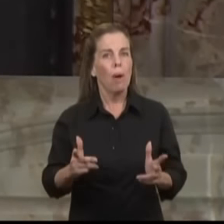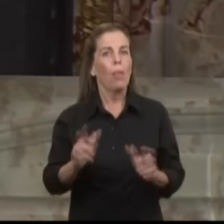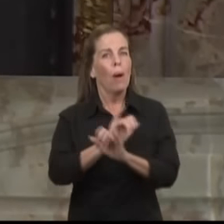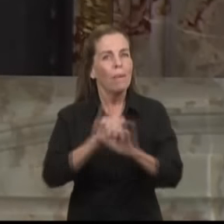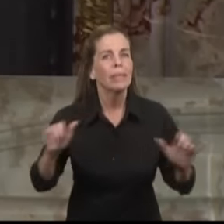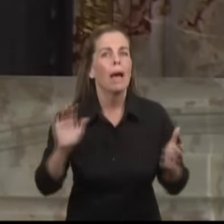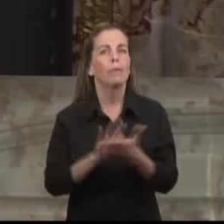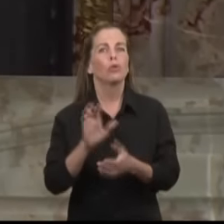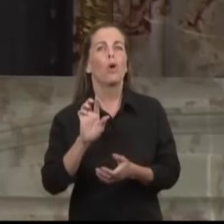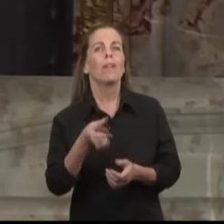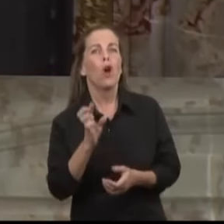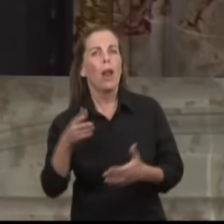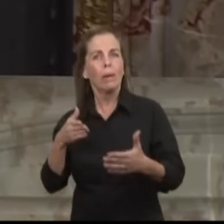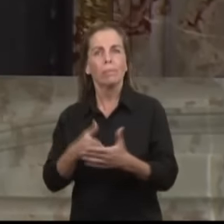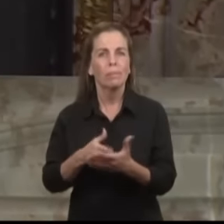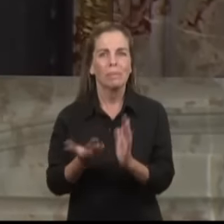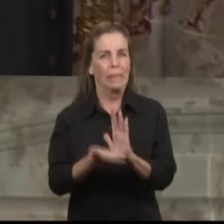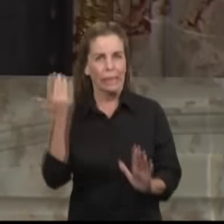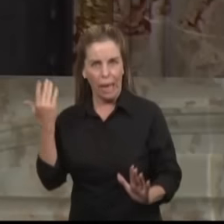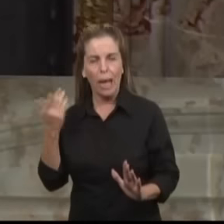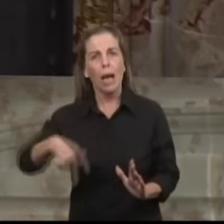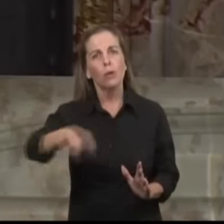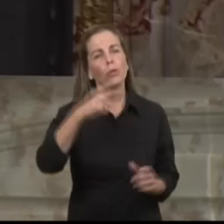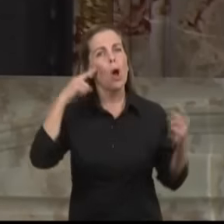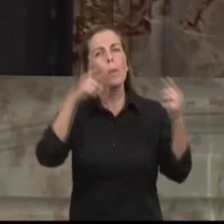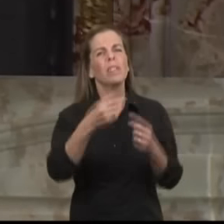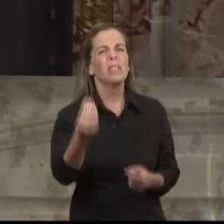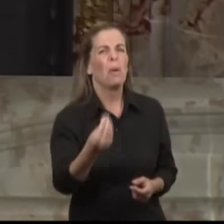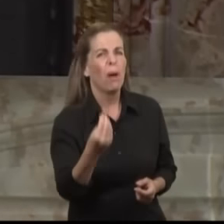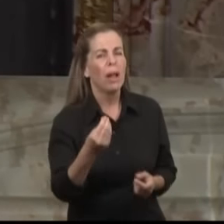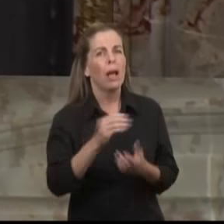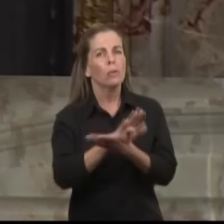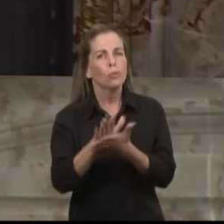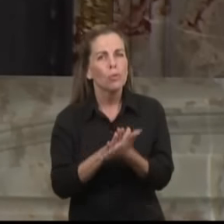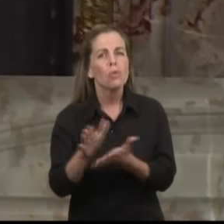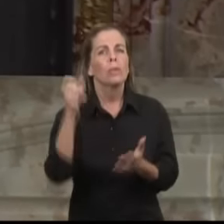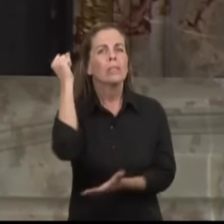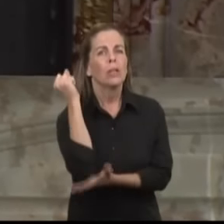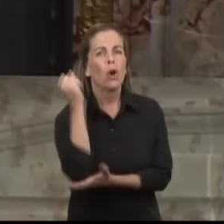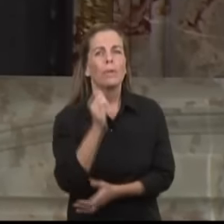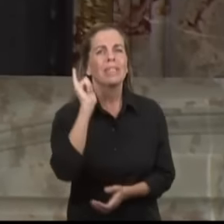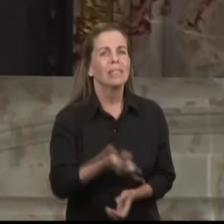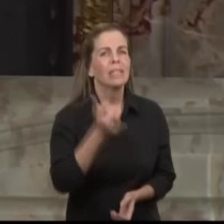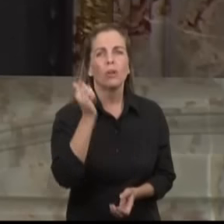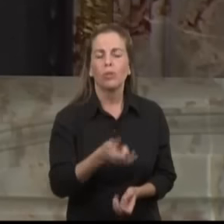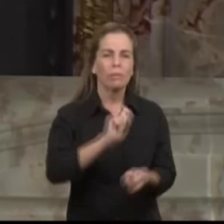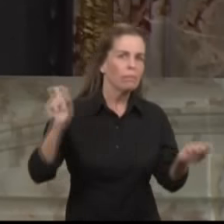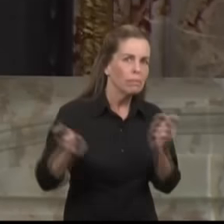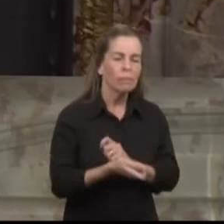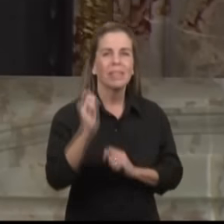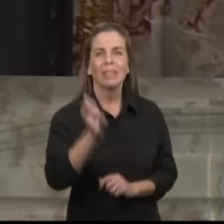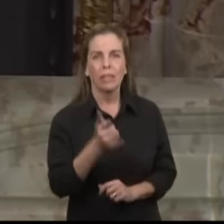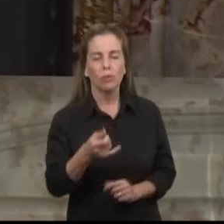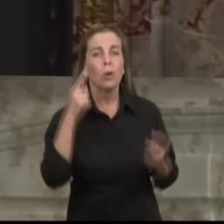cepo cambiario, nosotros vinimos a arreglar la economía de raíz, sin atajos ni gradualismo, y la única manera de lograr